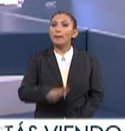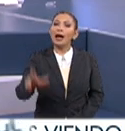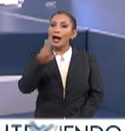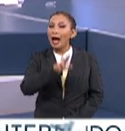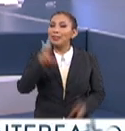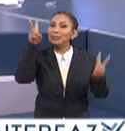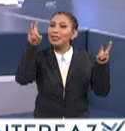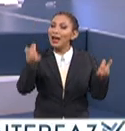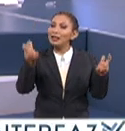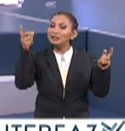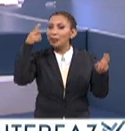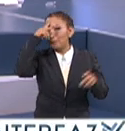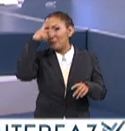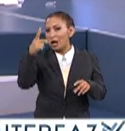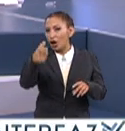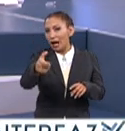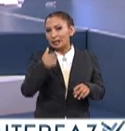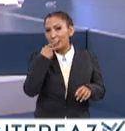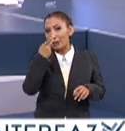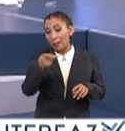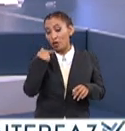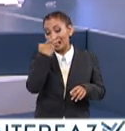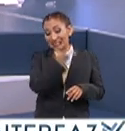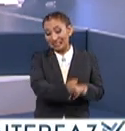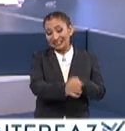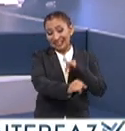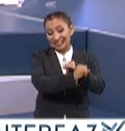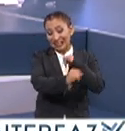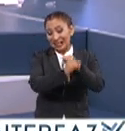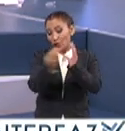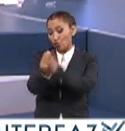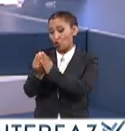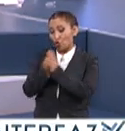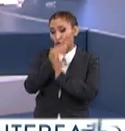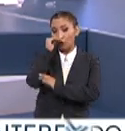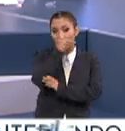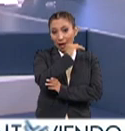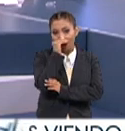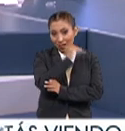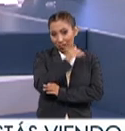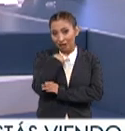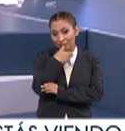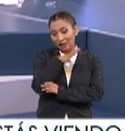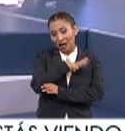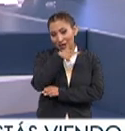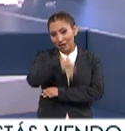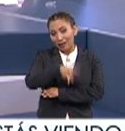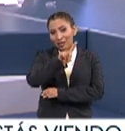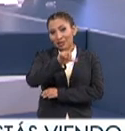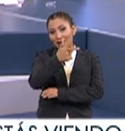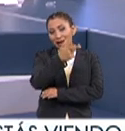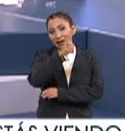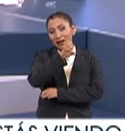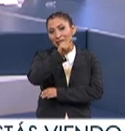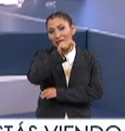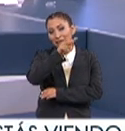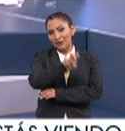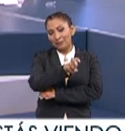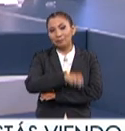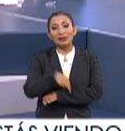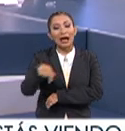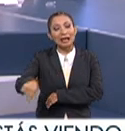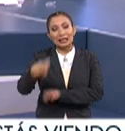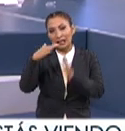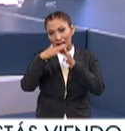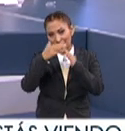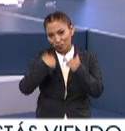Martes de nuestra sección México X, donde hablamos de esta plataforma de cursos completamente gratuitos que opera la Dirección General de Televisión Educativa,